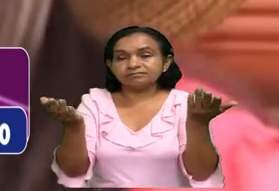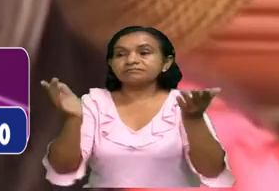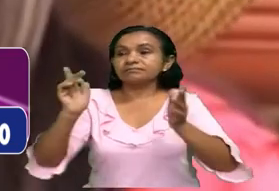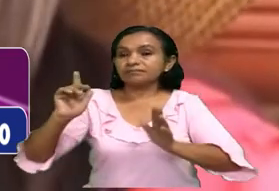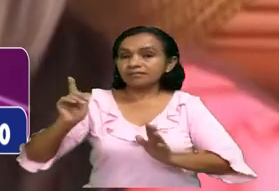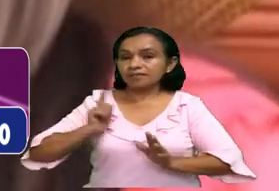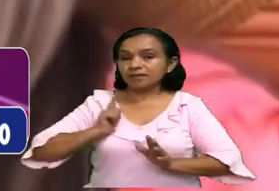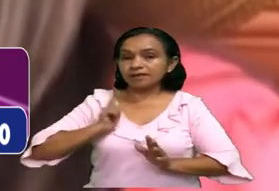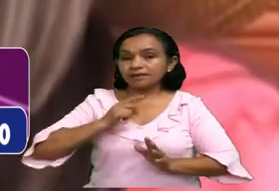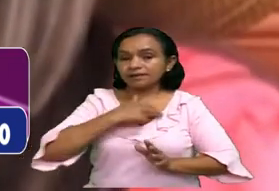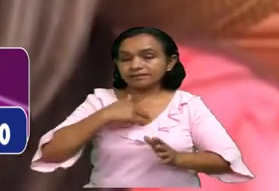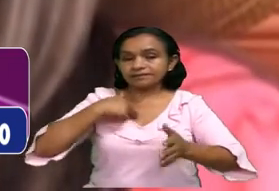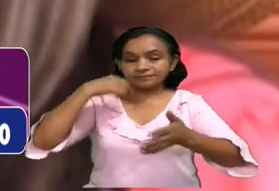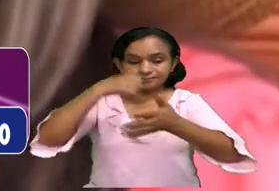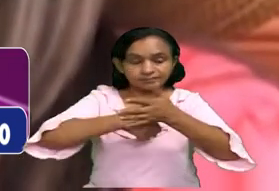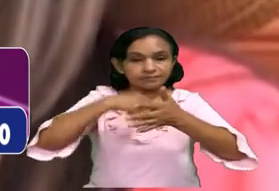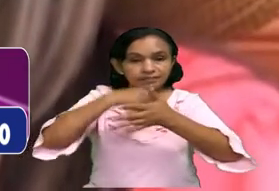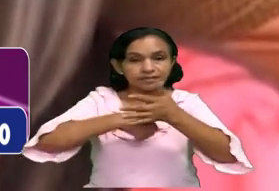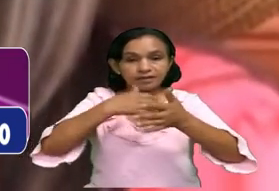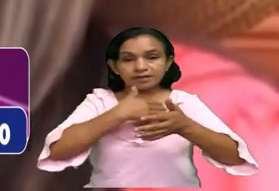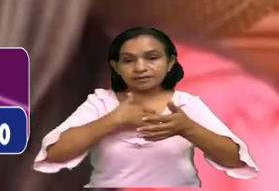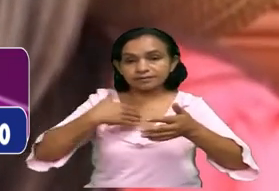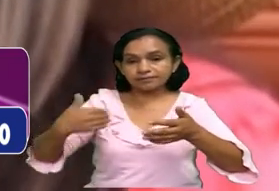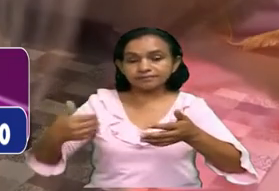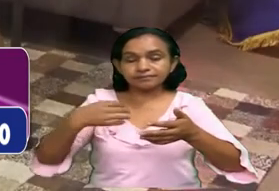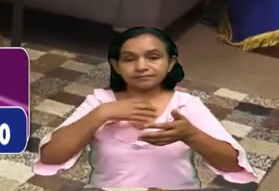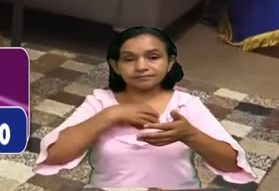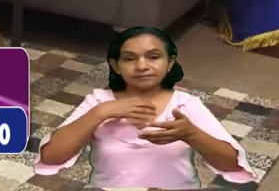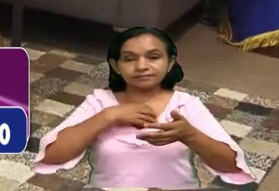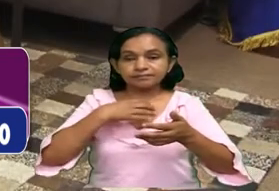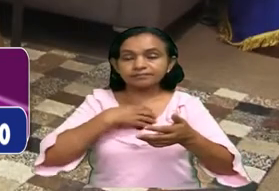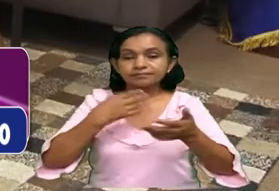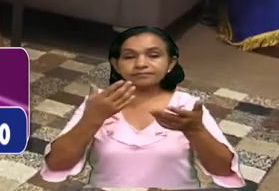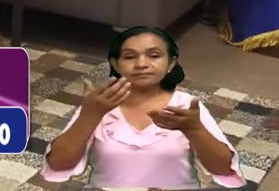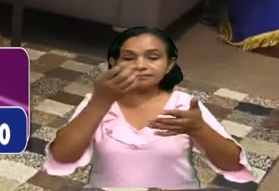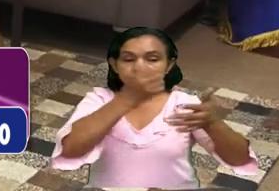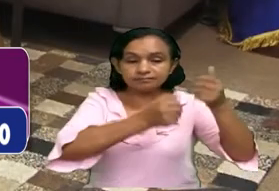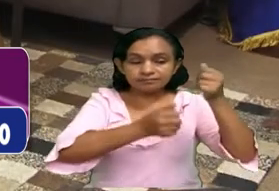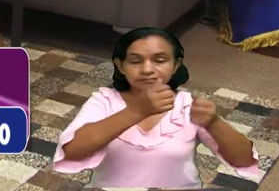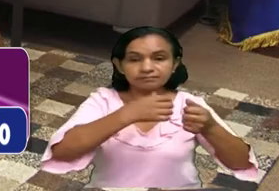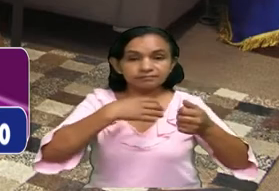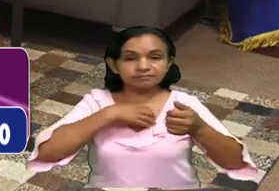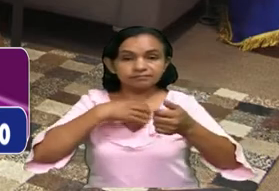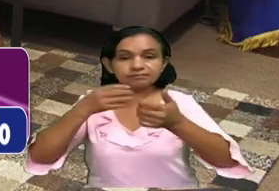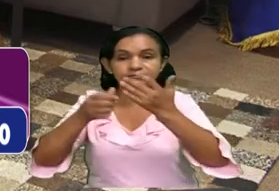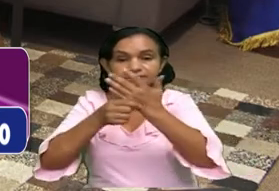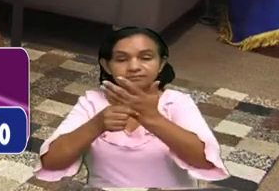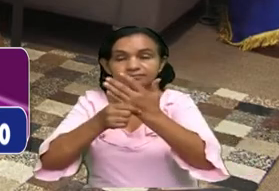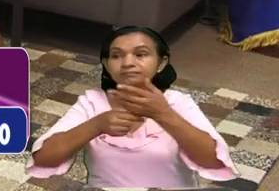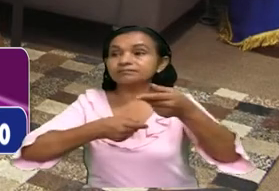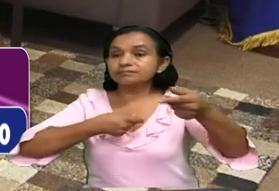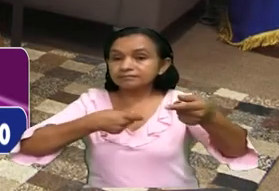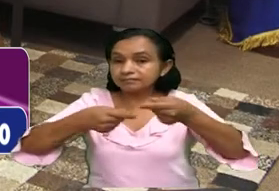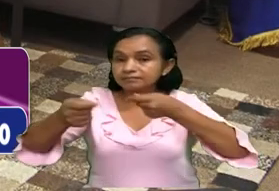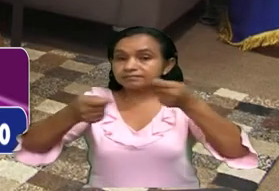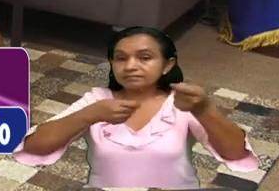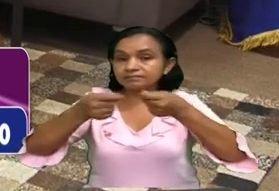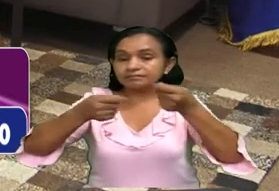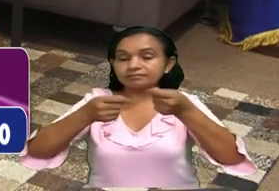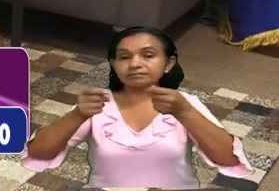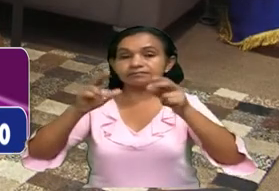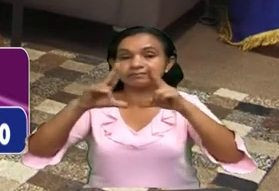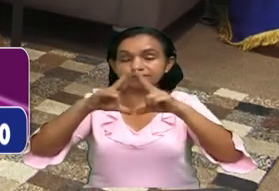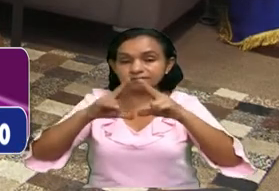tenemos que hacer una lucha titánica para mejorar nuestra calidad, para explotar las potencialidades que tiene